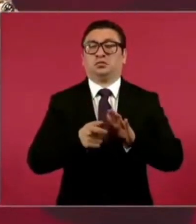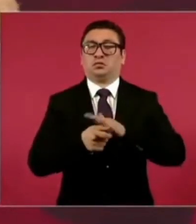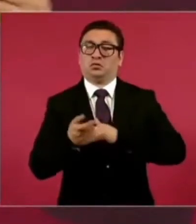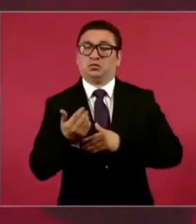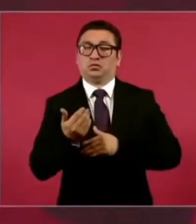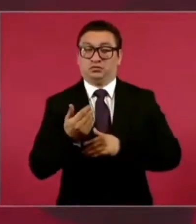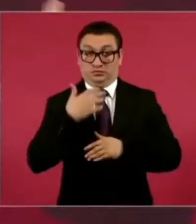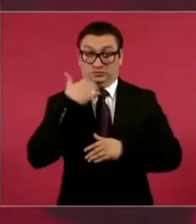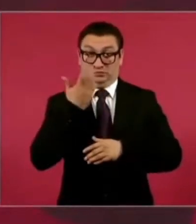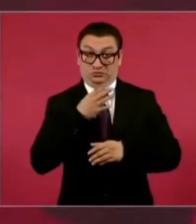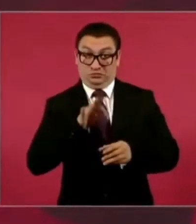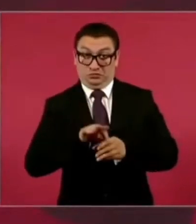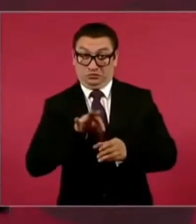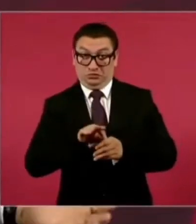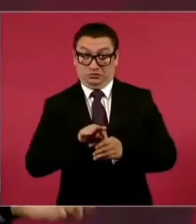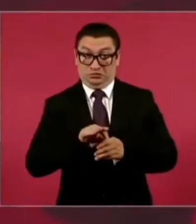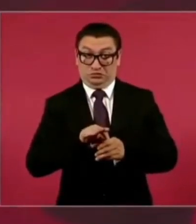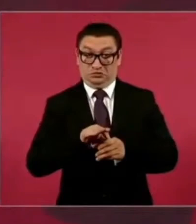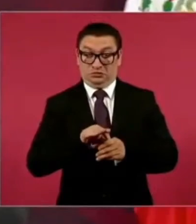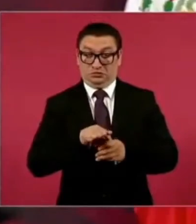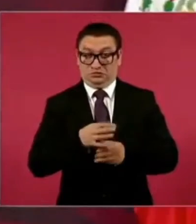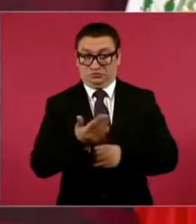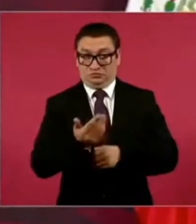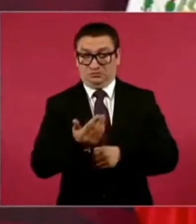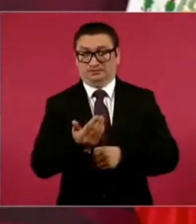¿Quieres mi voto?